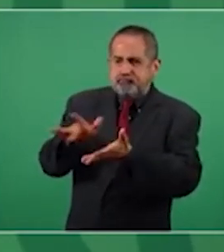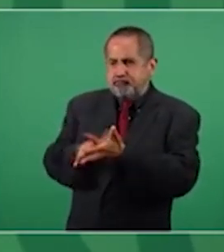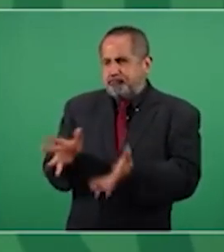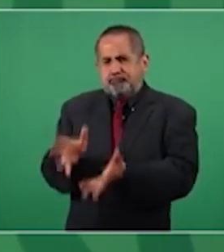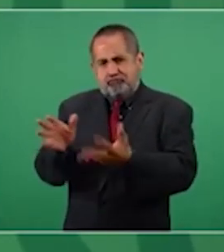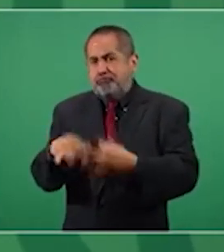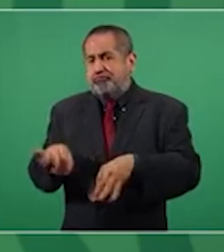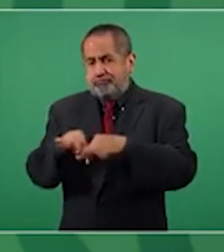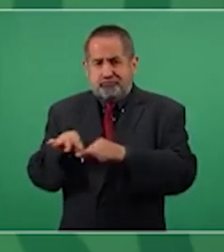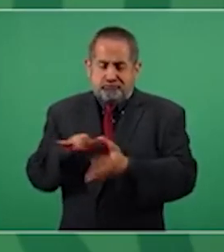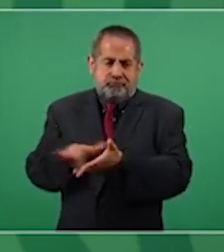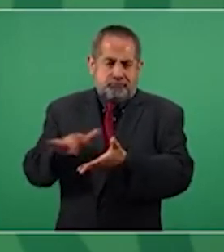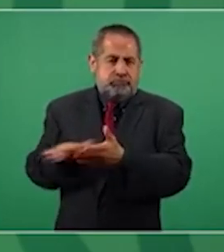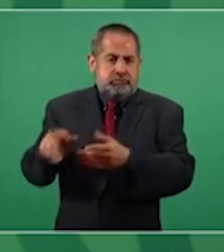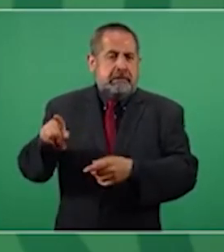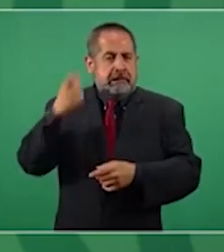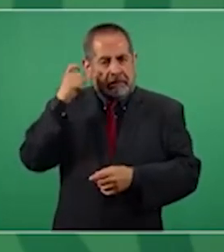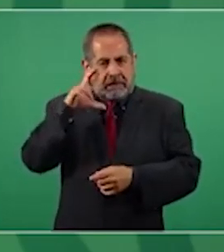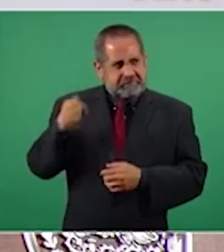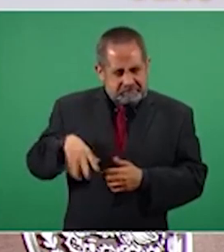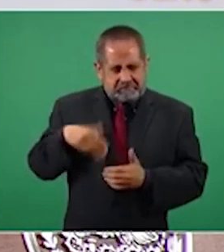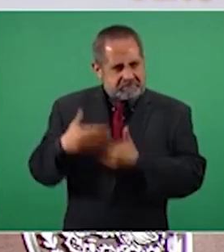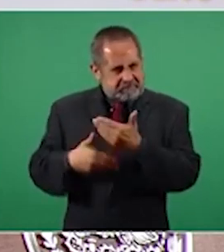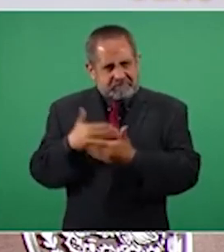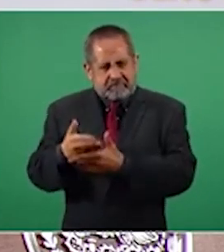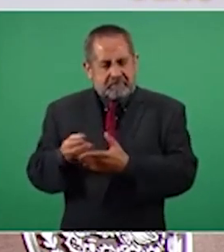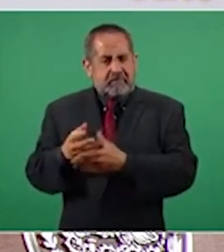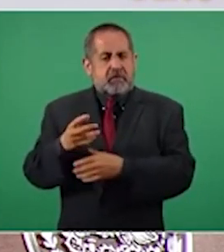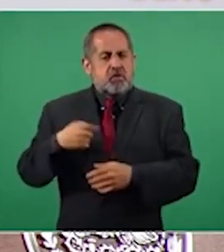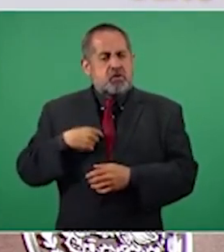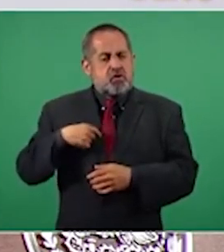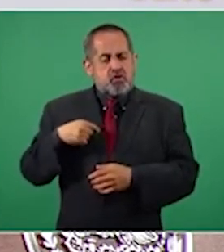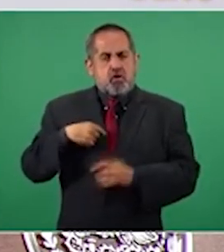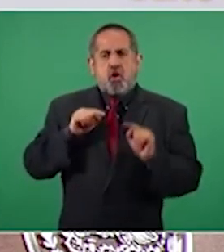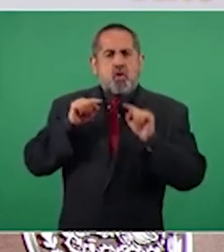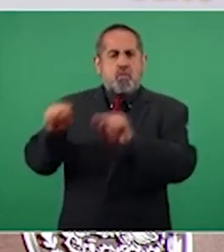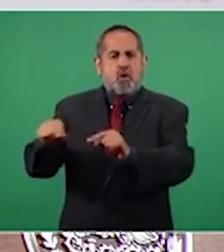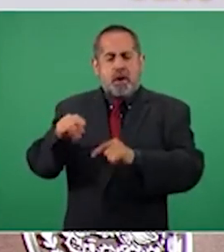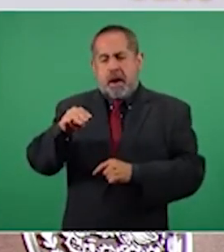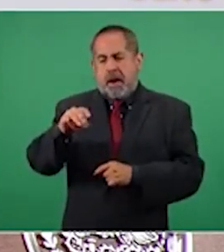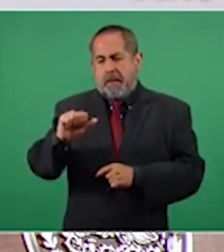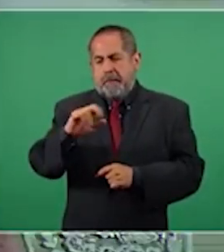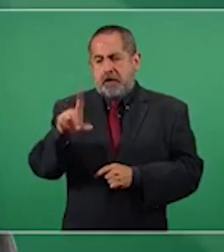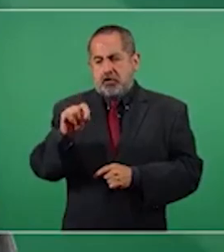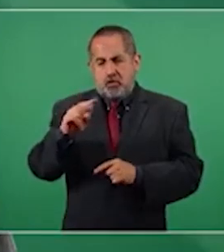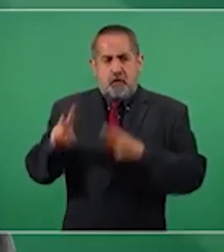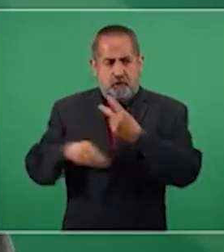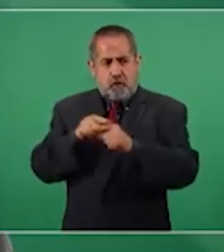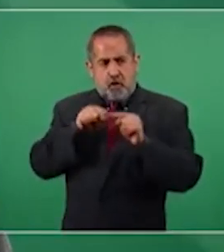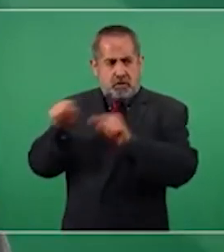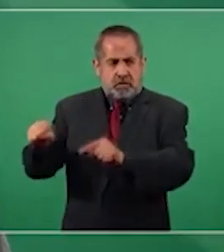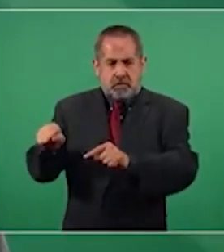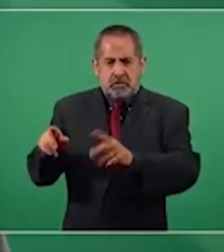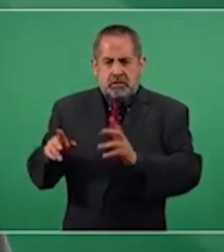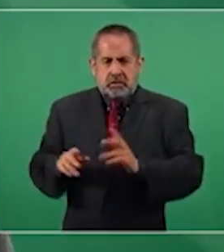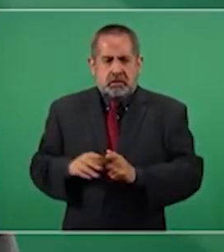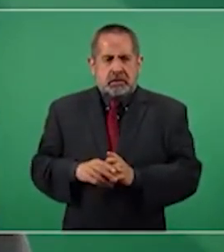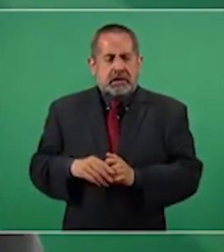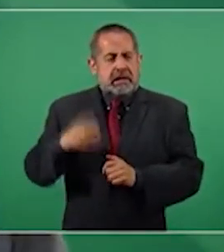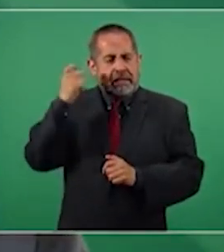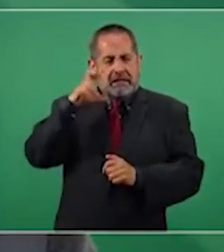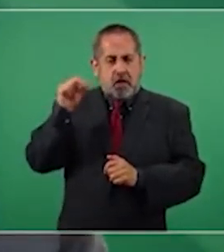muy importante en Quintana Roo. Yo voy a estar allá en marzo, voy a estar